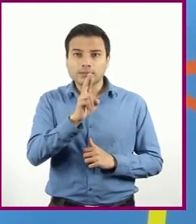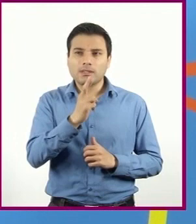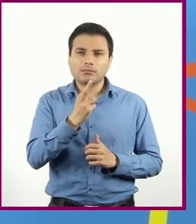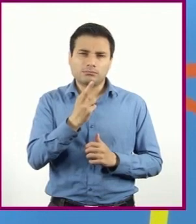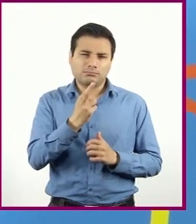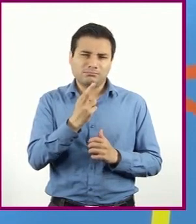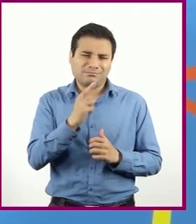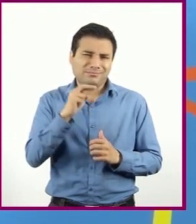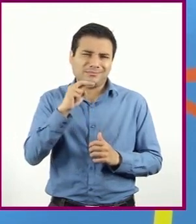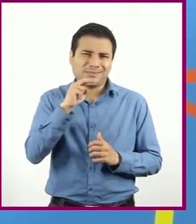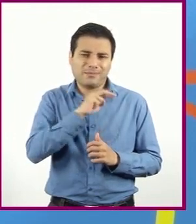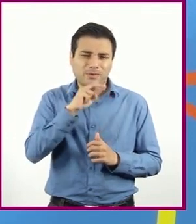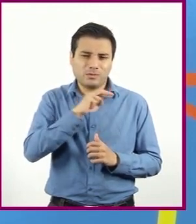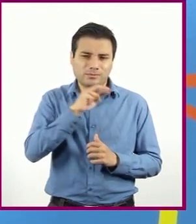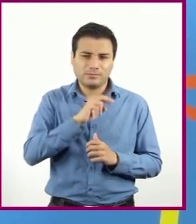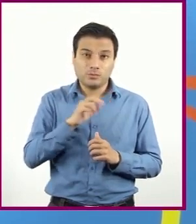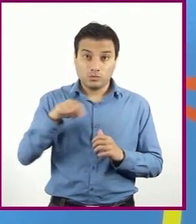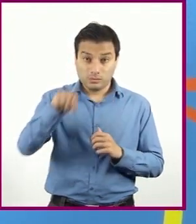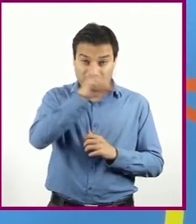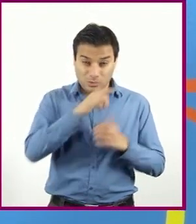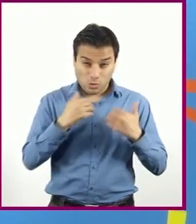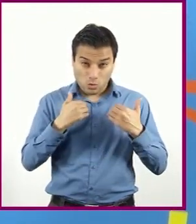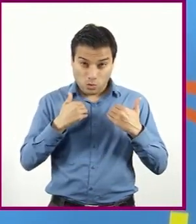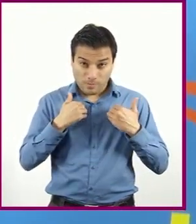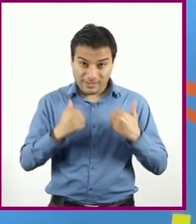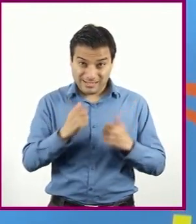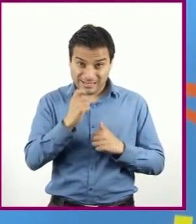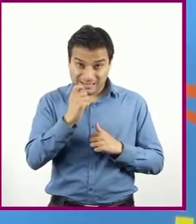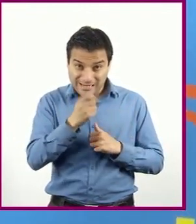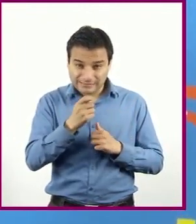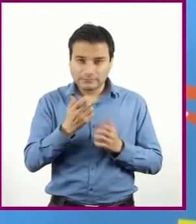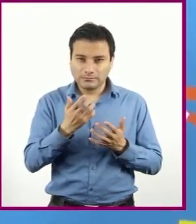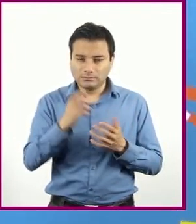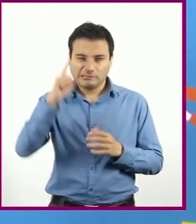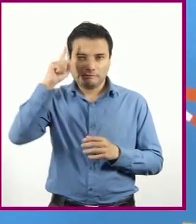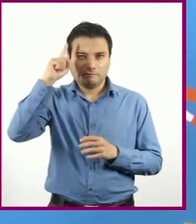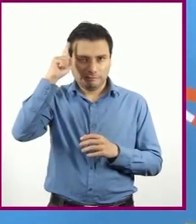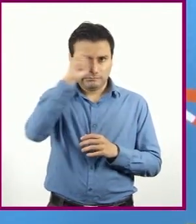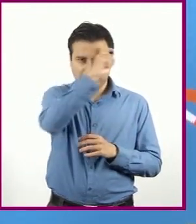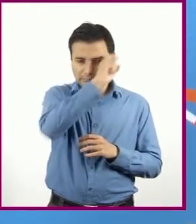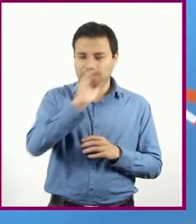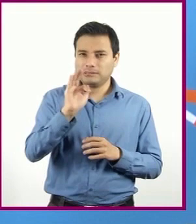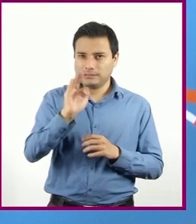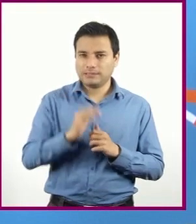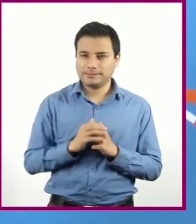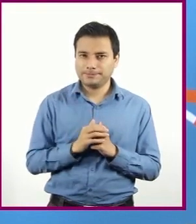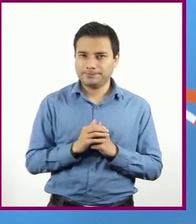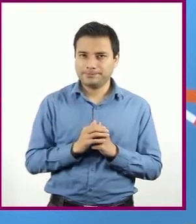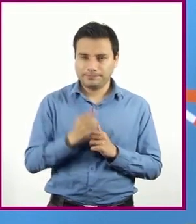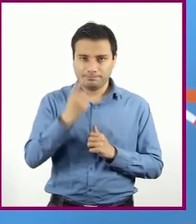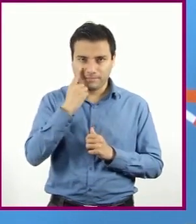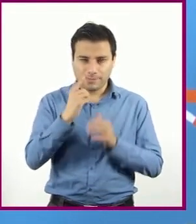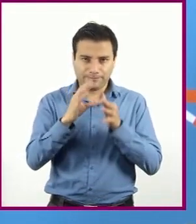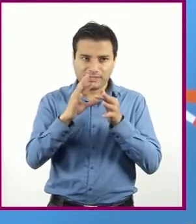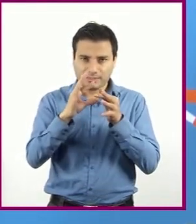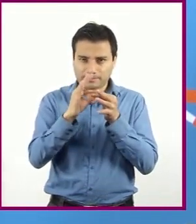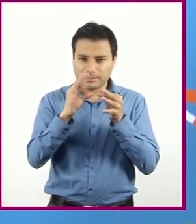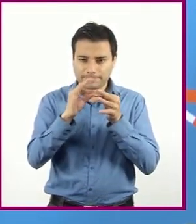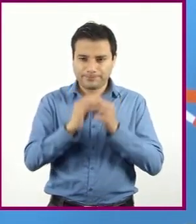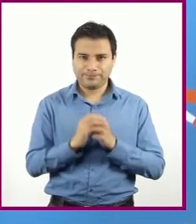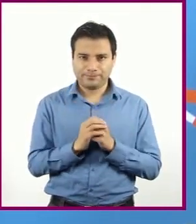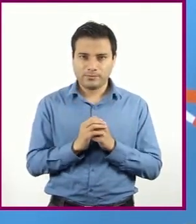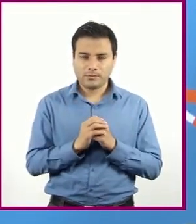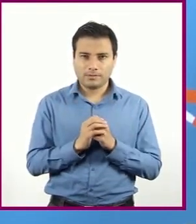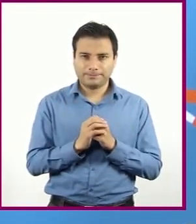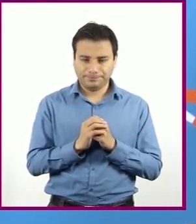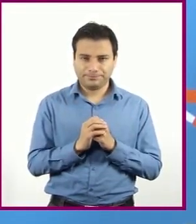rápida, pero su comprensión, sentido y significado nos puede llevar más tiempo. Las definiciones son un punto de